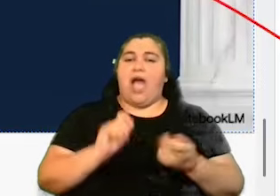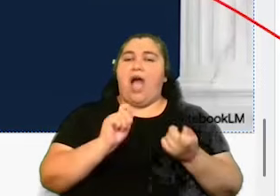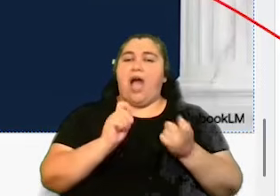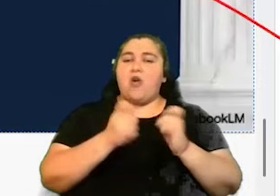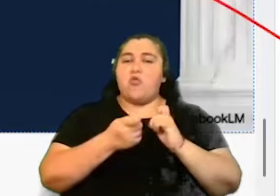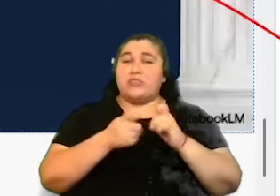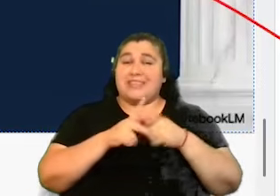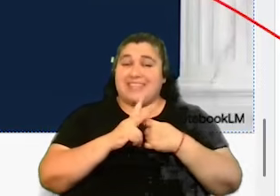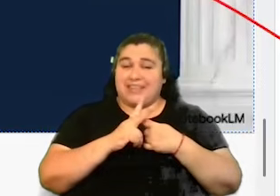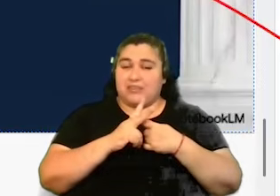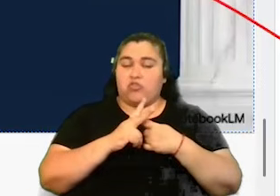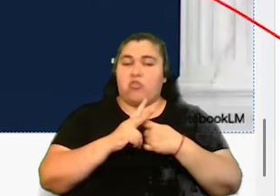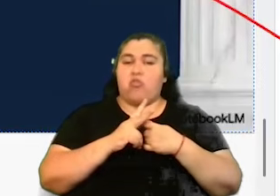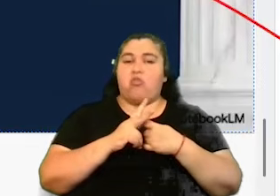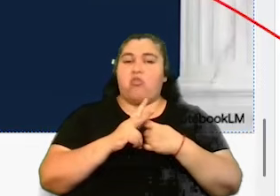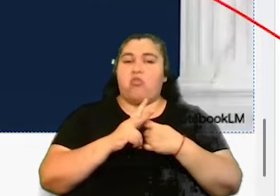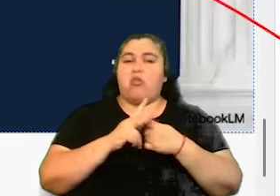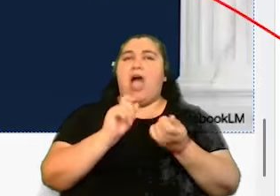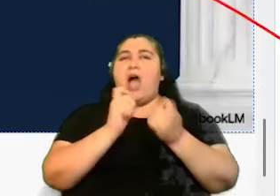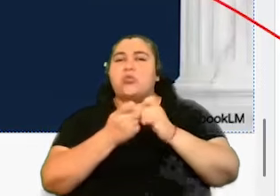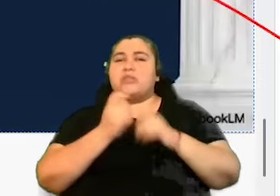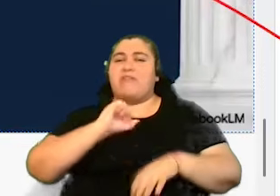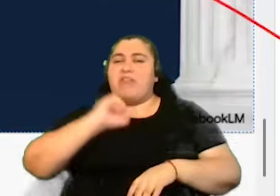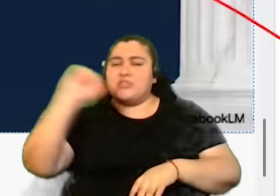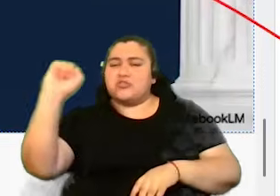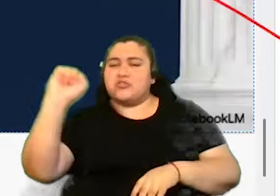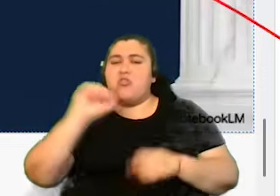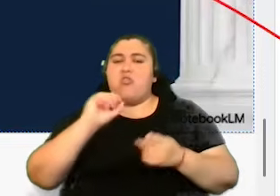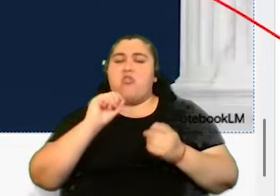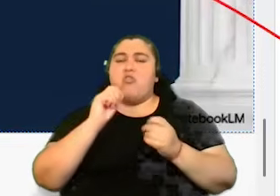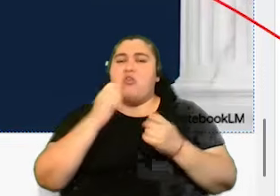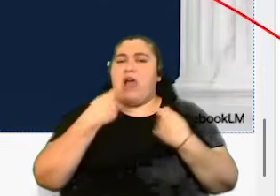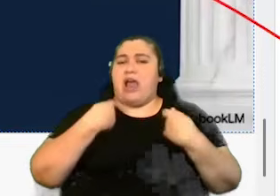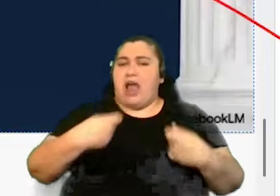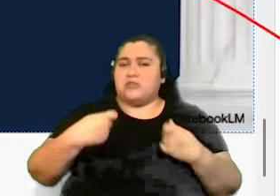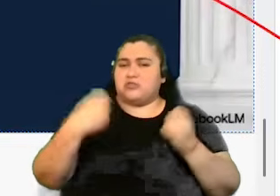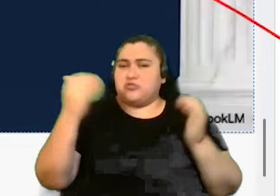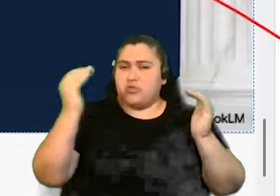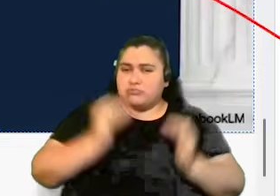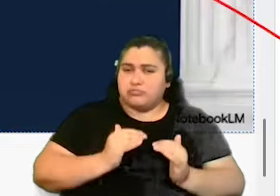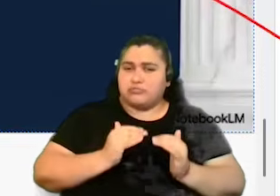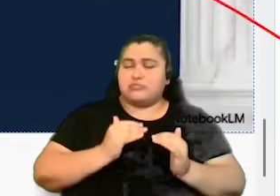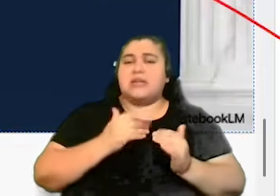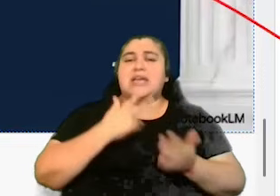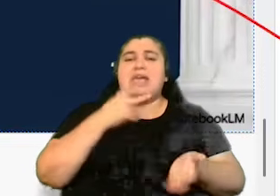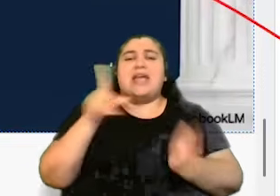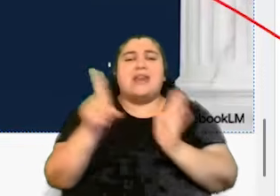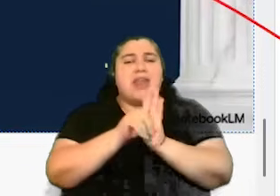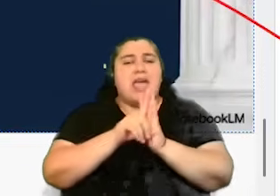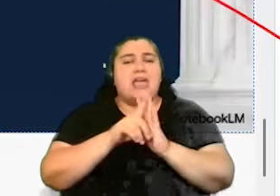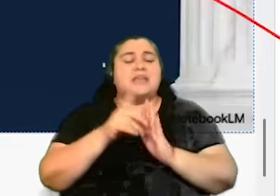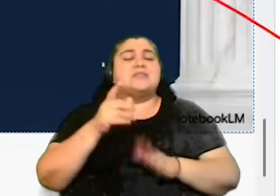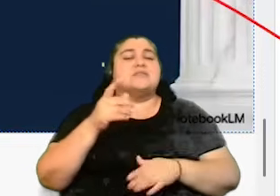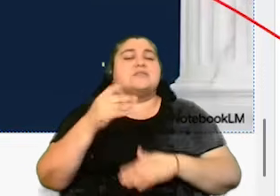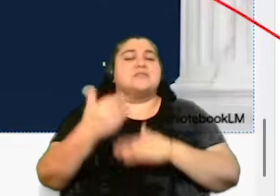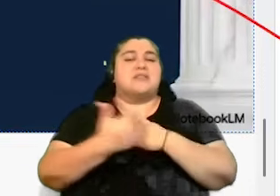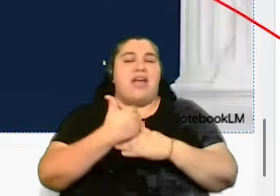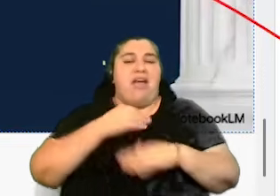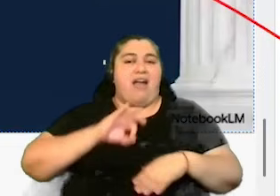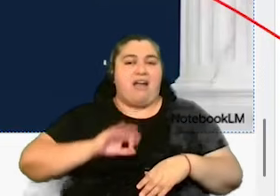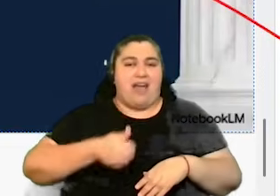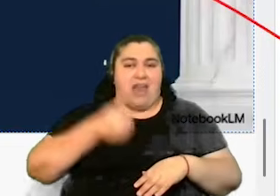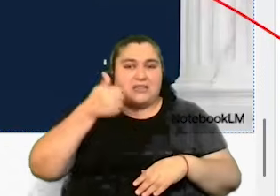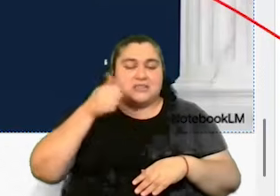tal como ajuste por inflación, deducciones de gastos permitidos por la ley de ganancias, como por ejemplo amortizaciones de bienes de